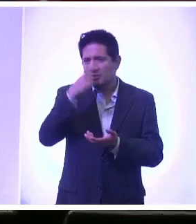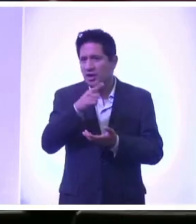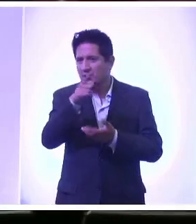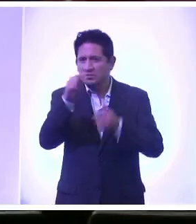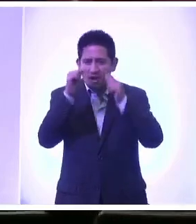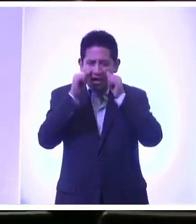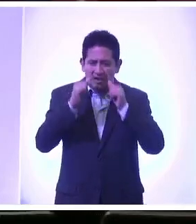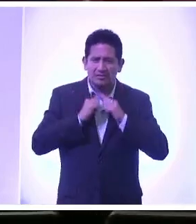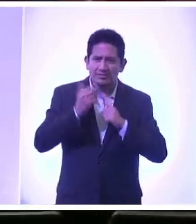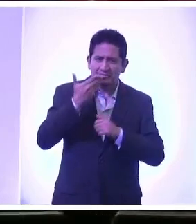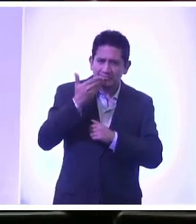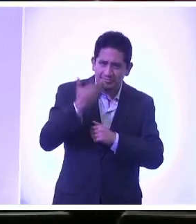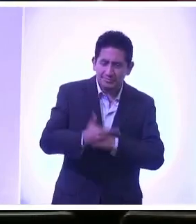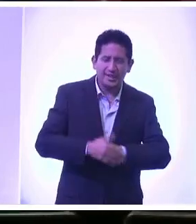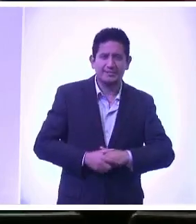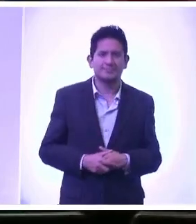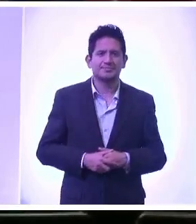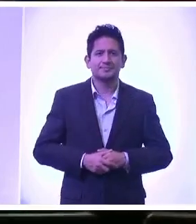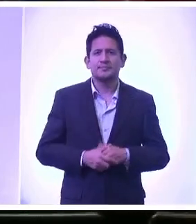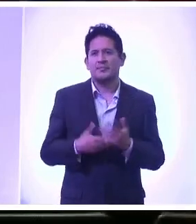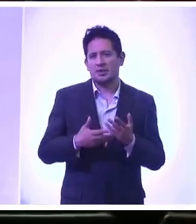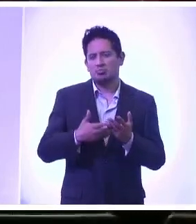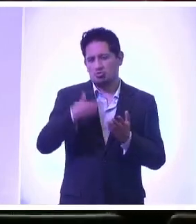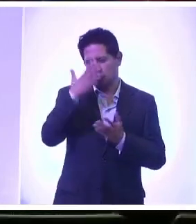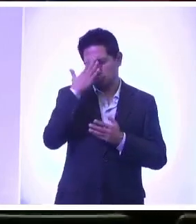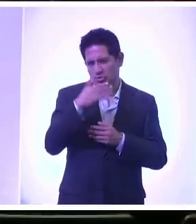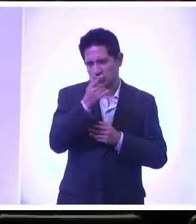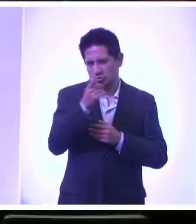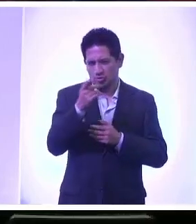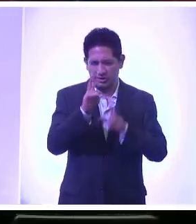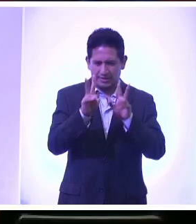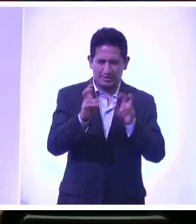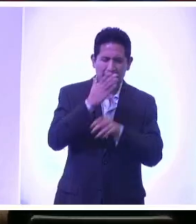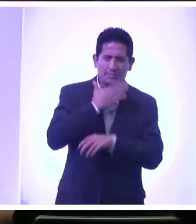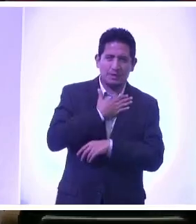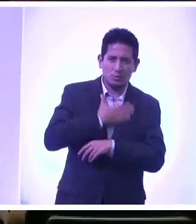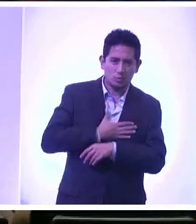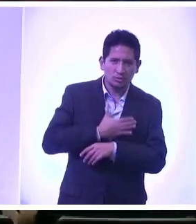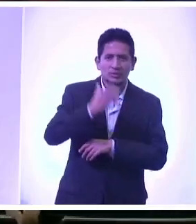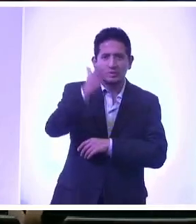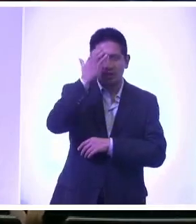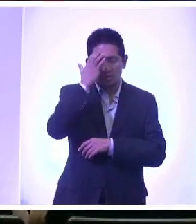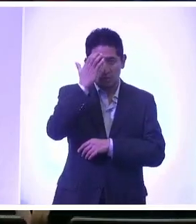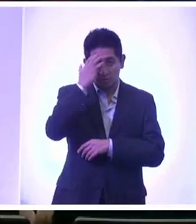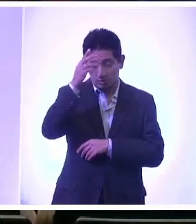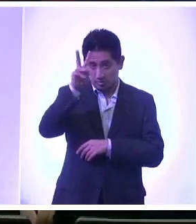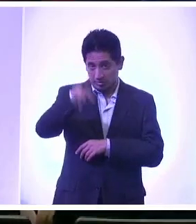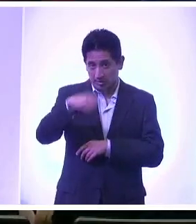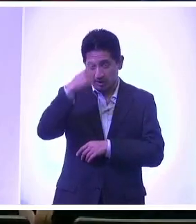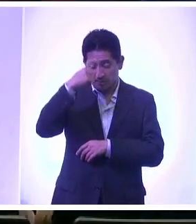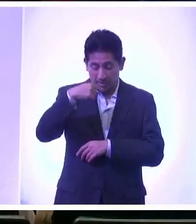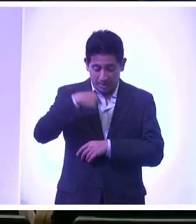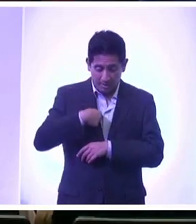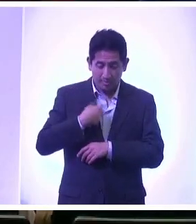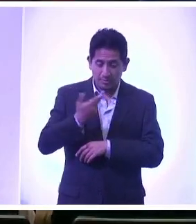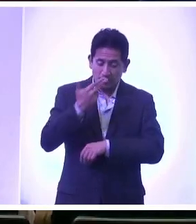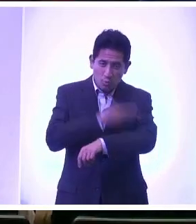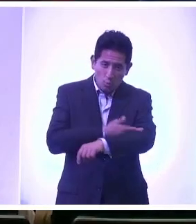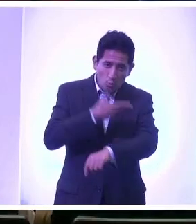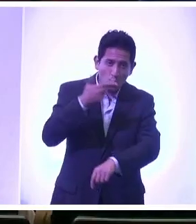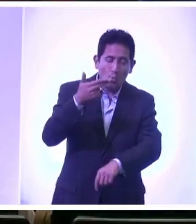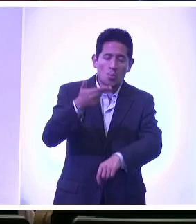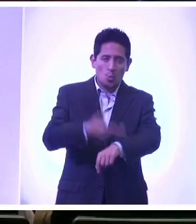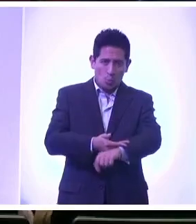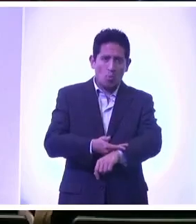ustedes que son tan conocedores de del tema de Justicia para mí es un honor estar hoy aquí presente como como bien me presentaron y fue un poquito